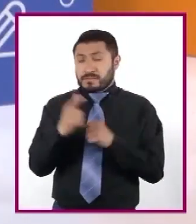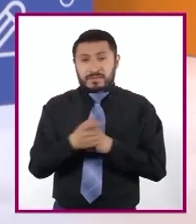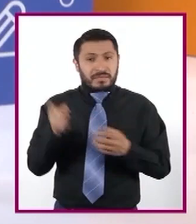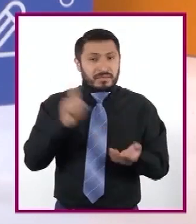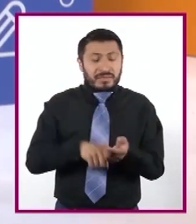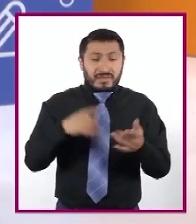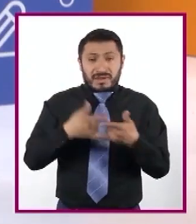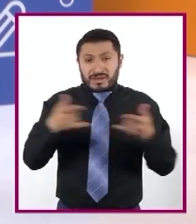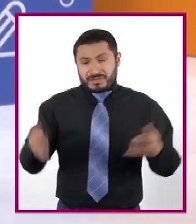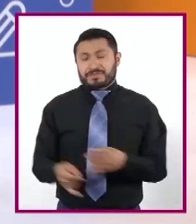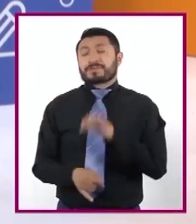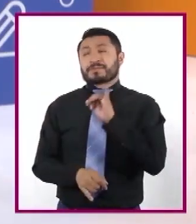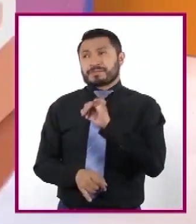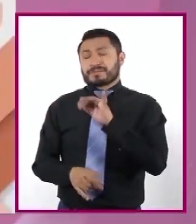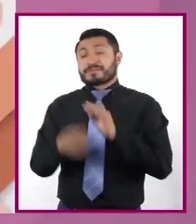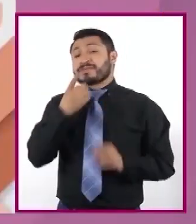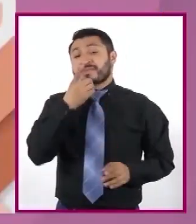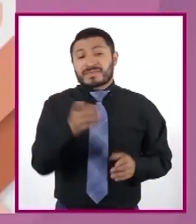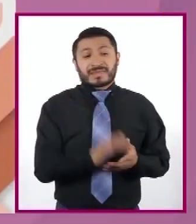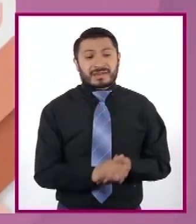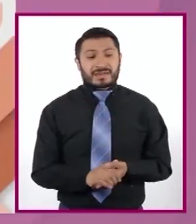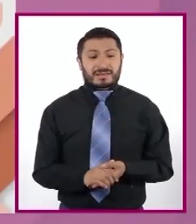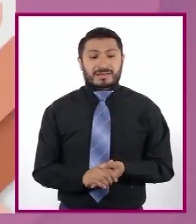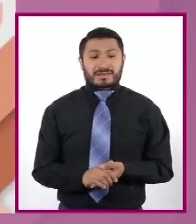Sí, profesor. Dice: